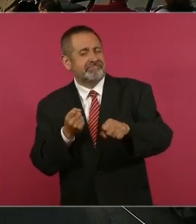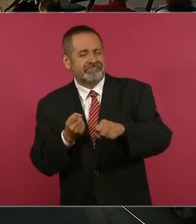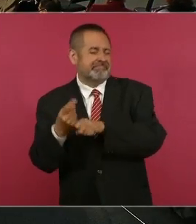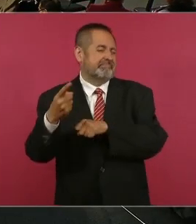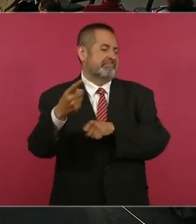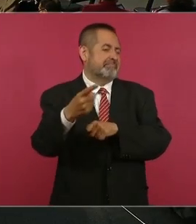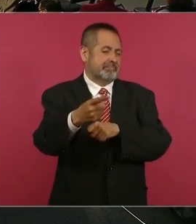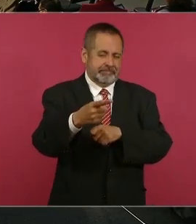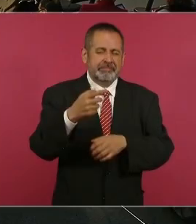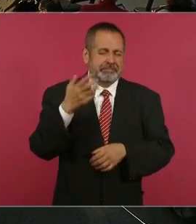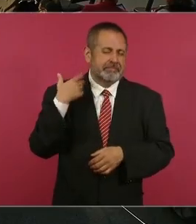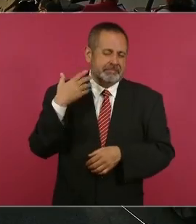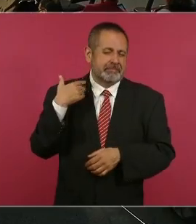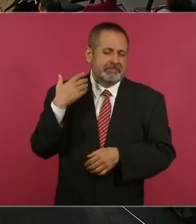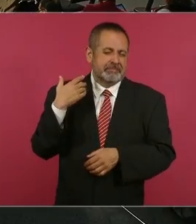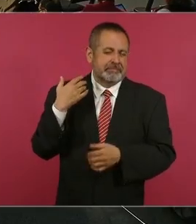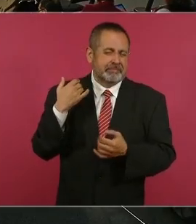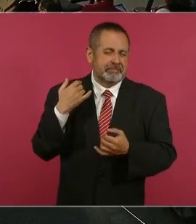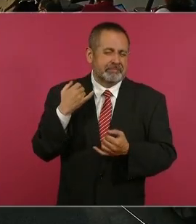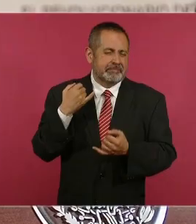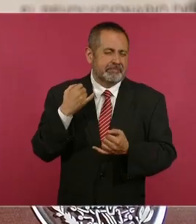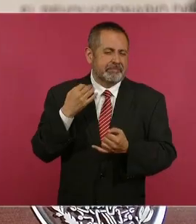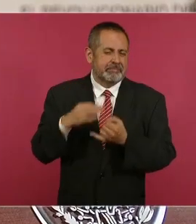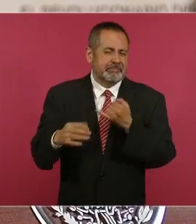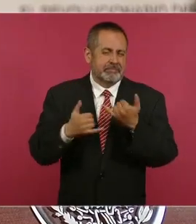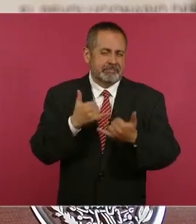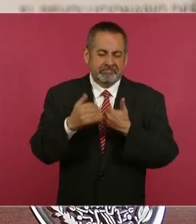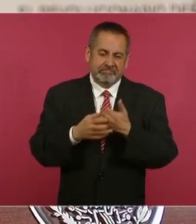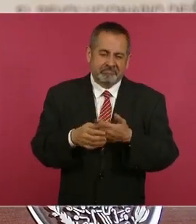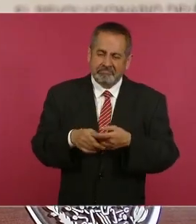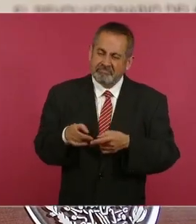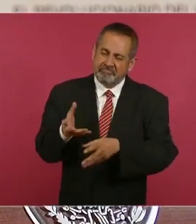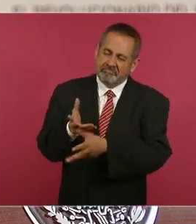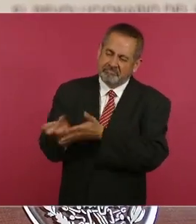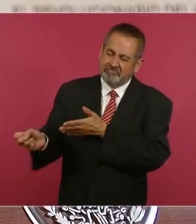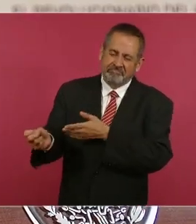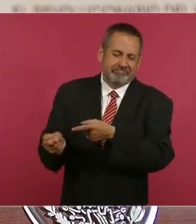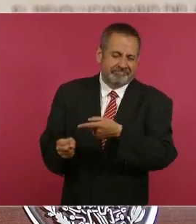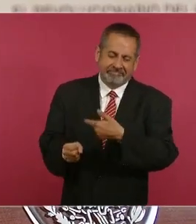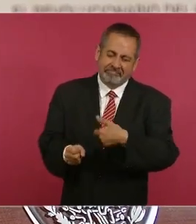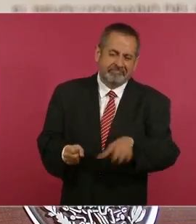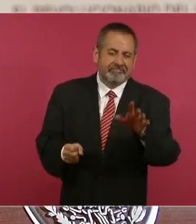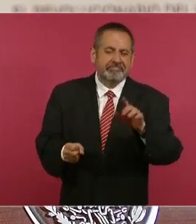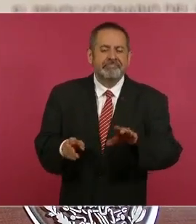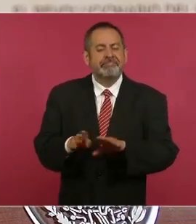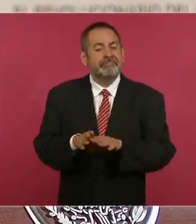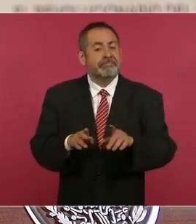último juego y es así,